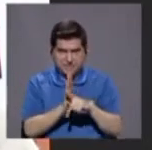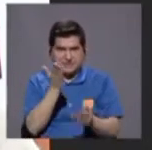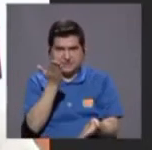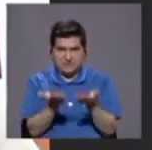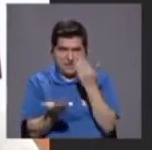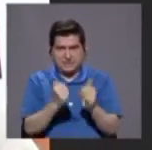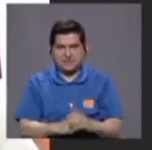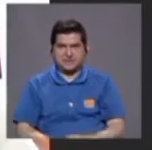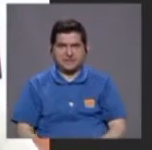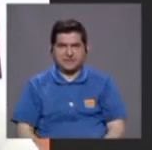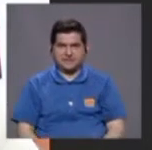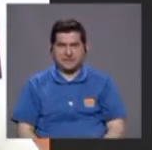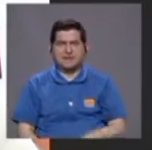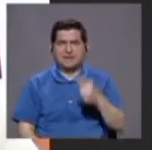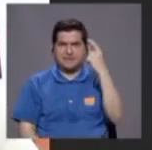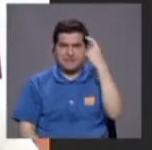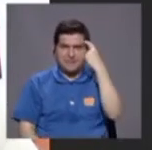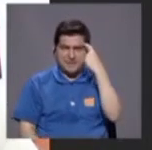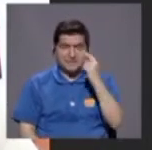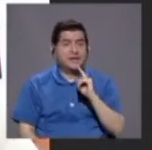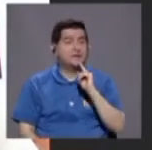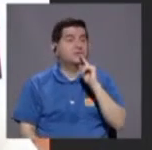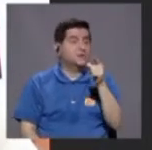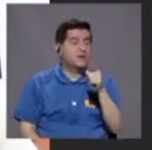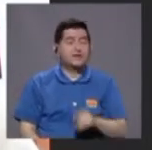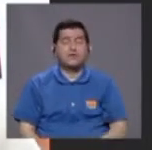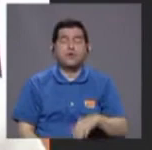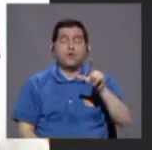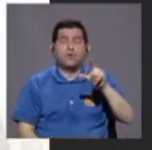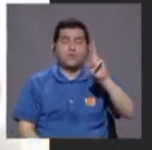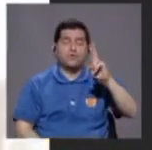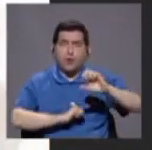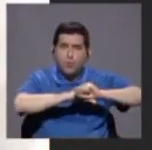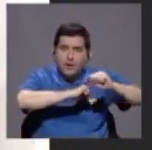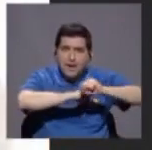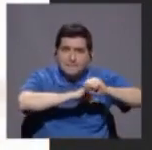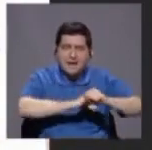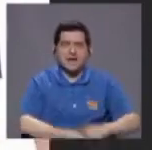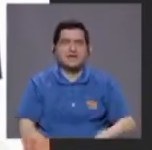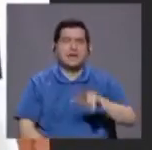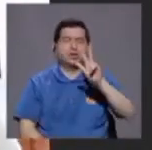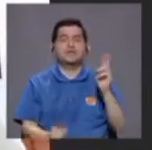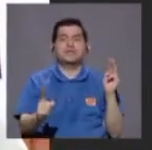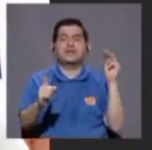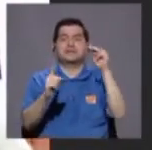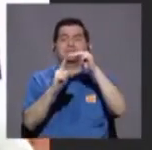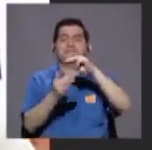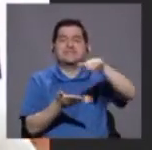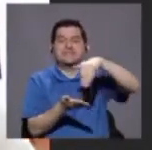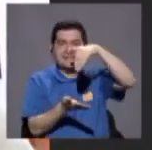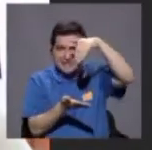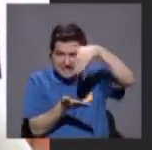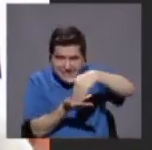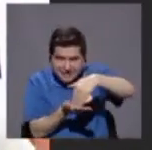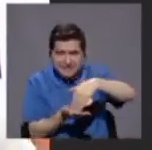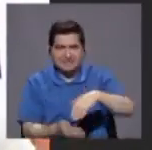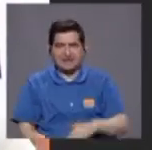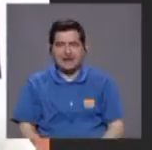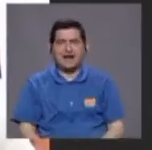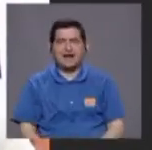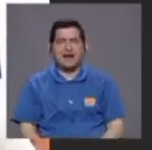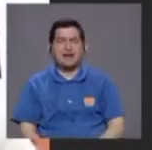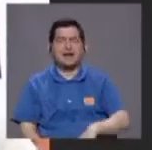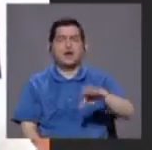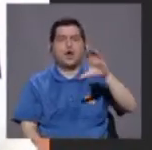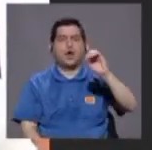Donaldo hablando de campaña que mencionó Luis Raúl. Tres de sus mensajes centrales por los que